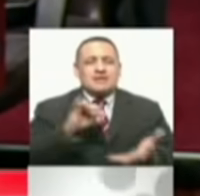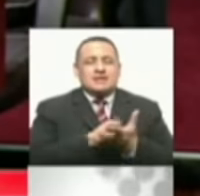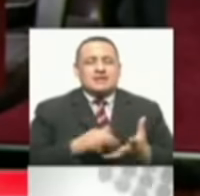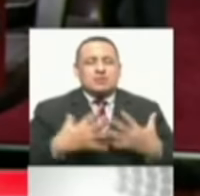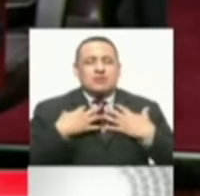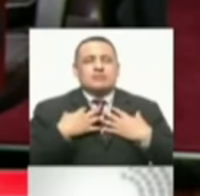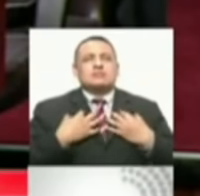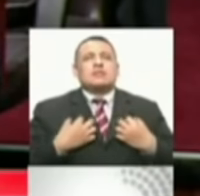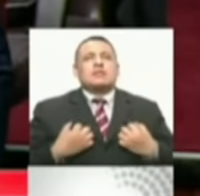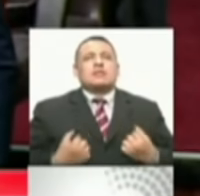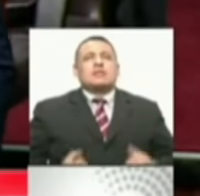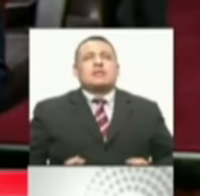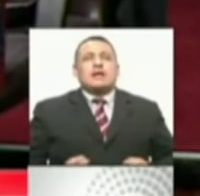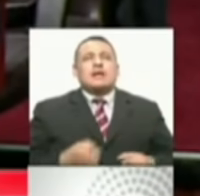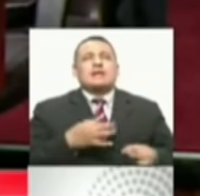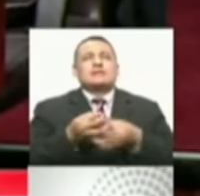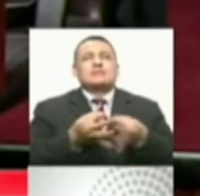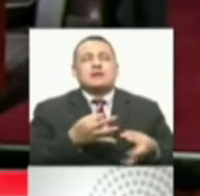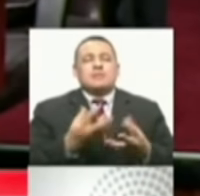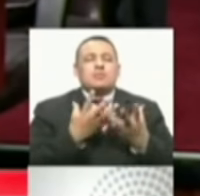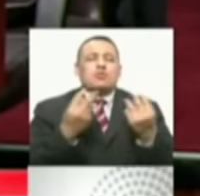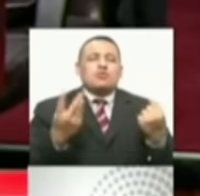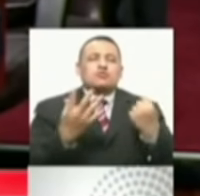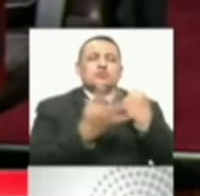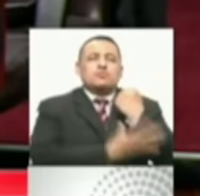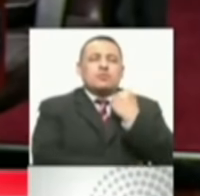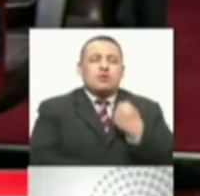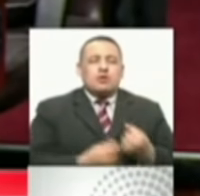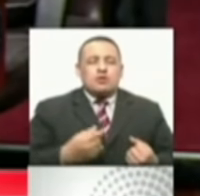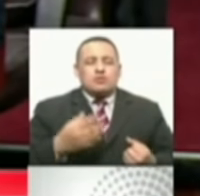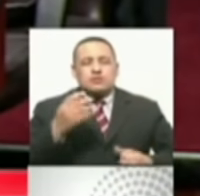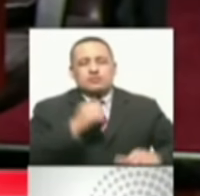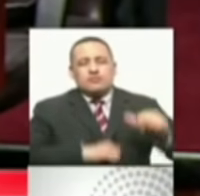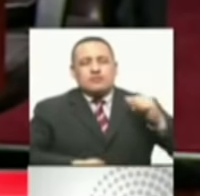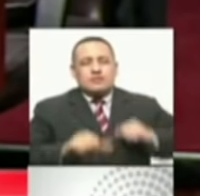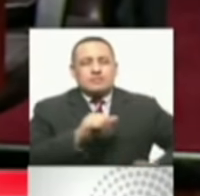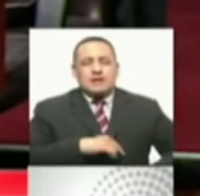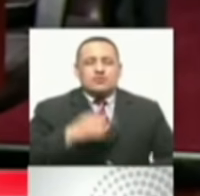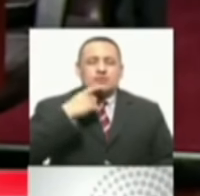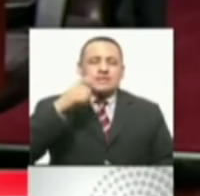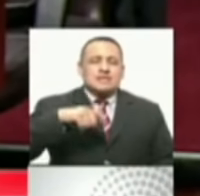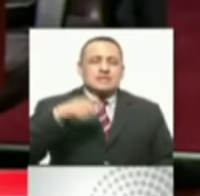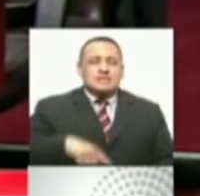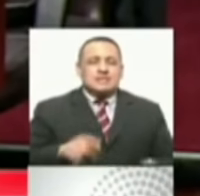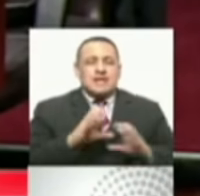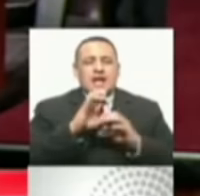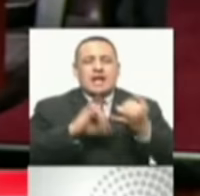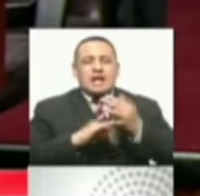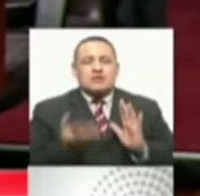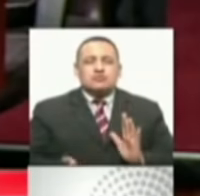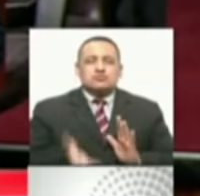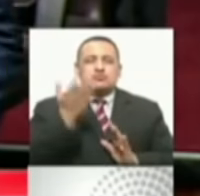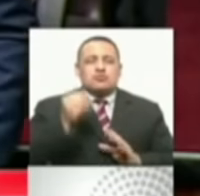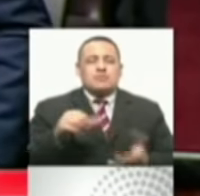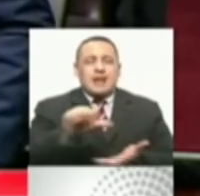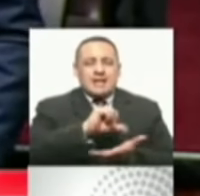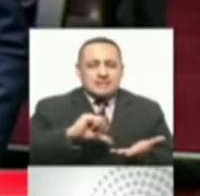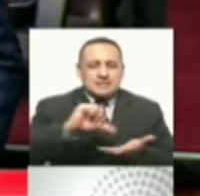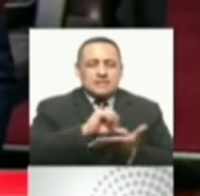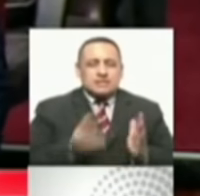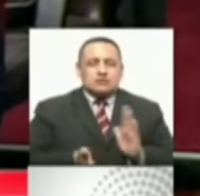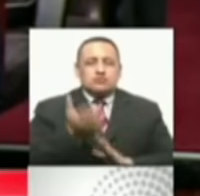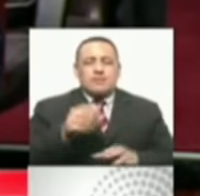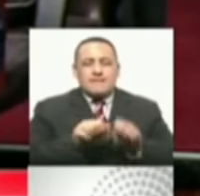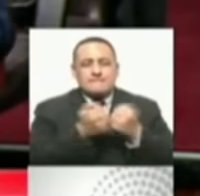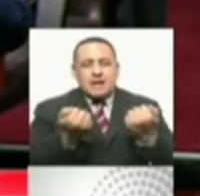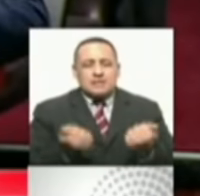por temas de la función que ejerce como ministro de Trabajo, ¿no? Más no este tipo de